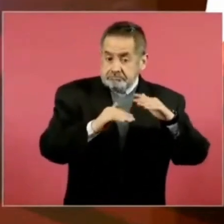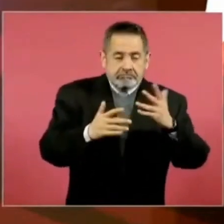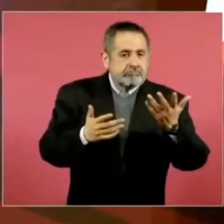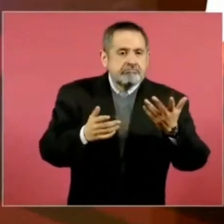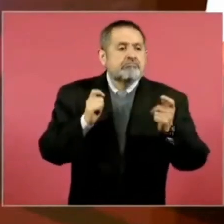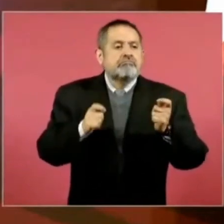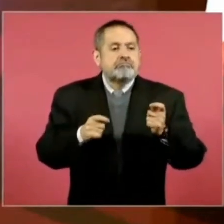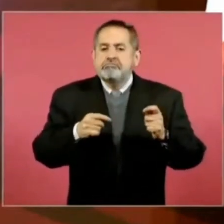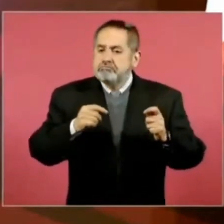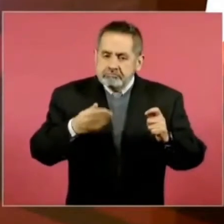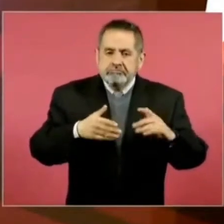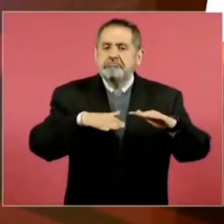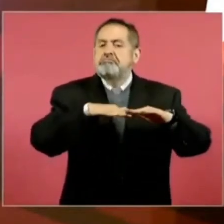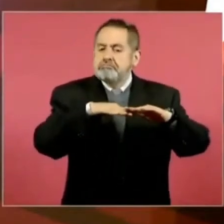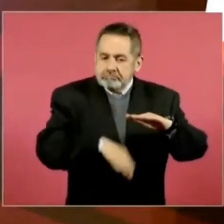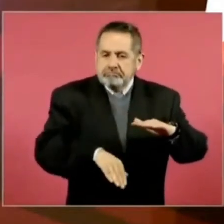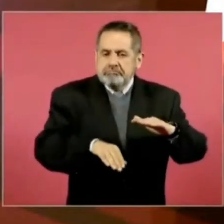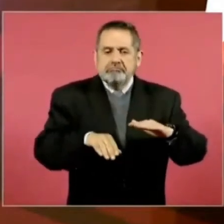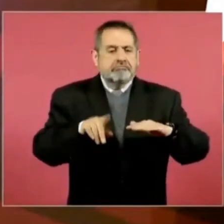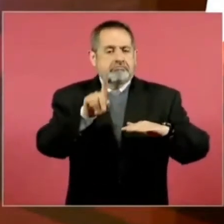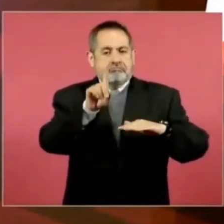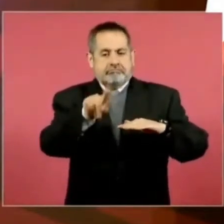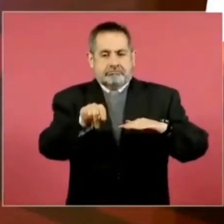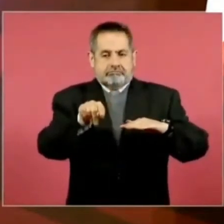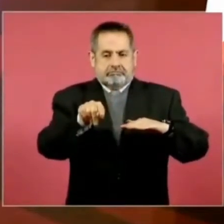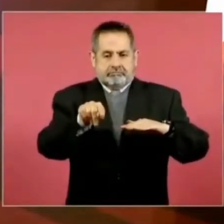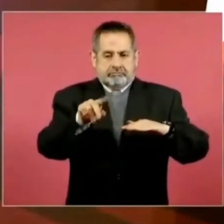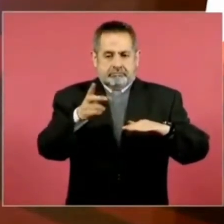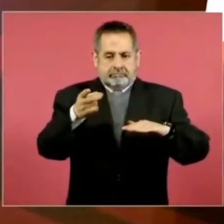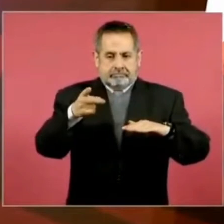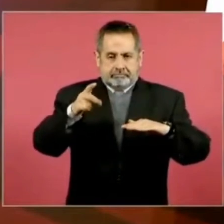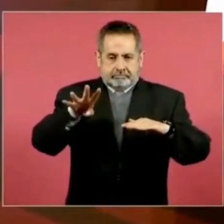Pero abajo de 1.039.